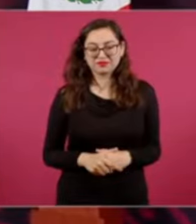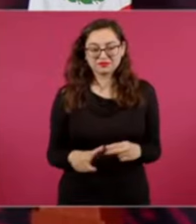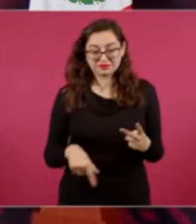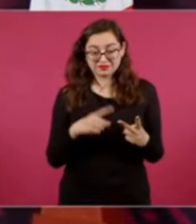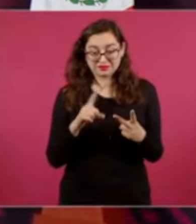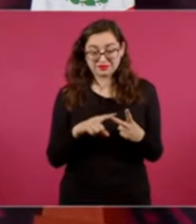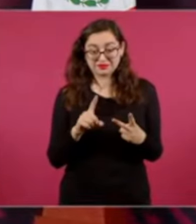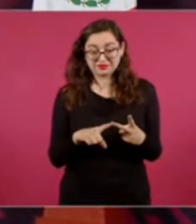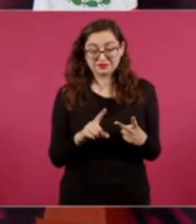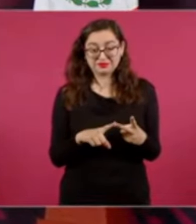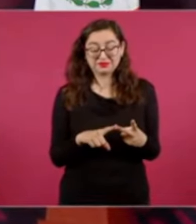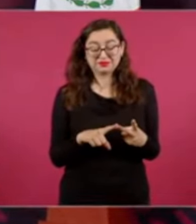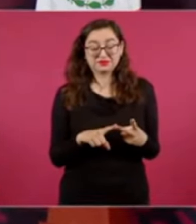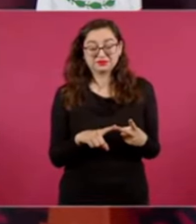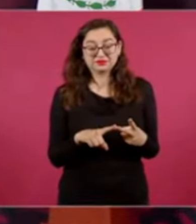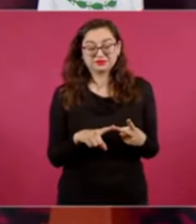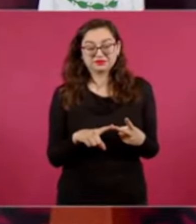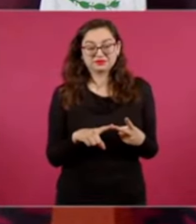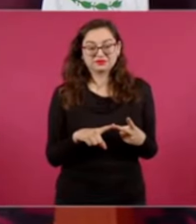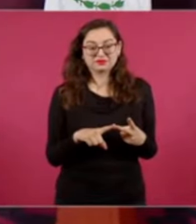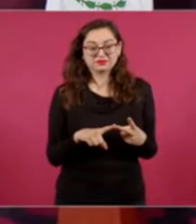Dos,